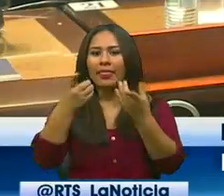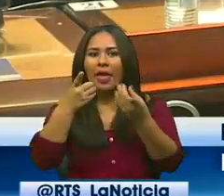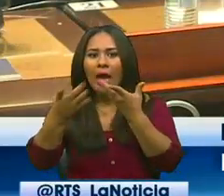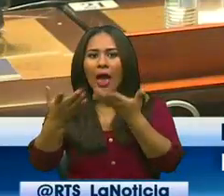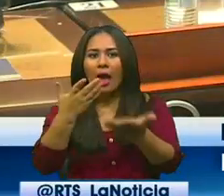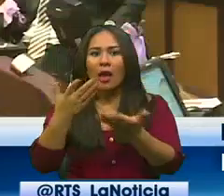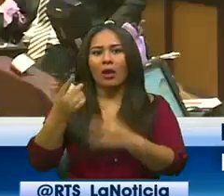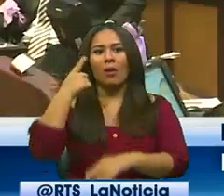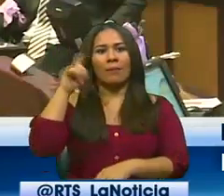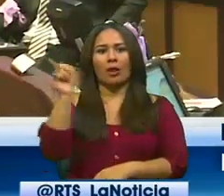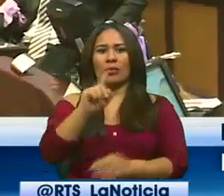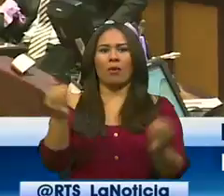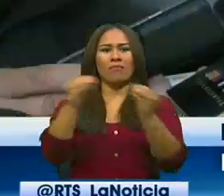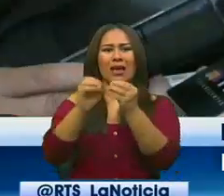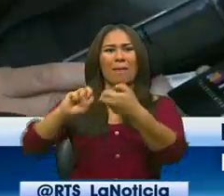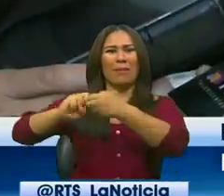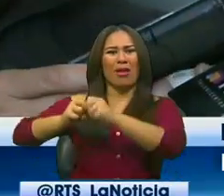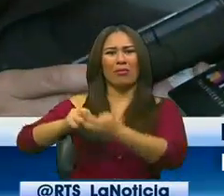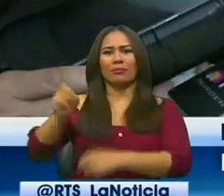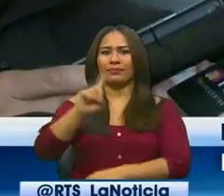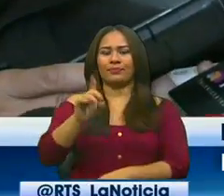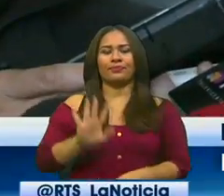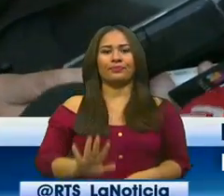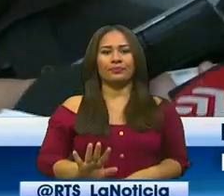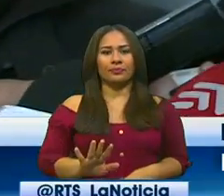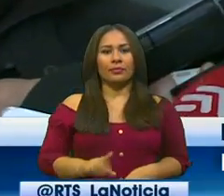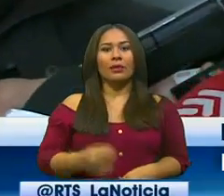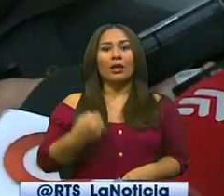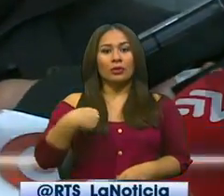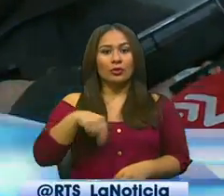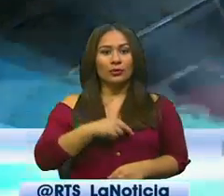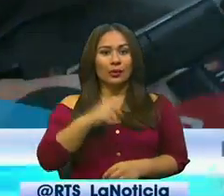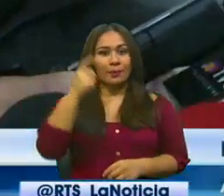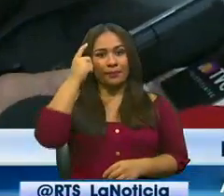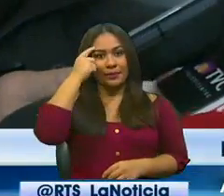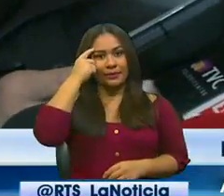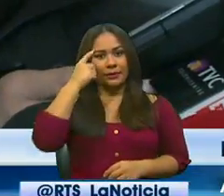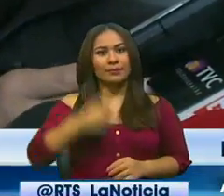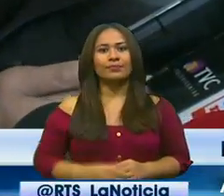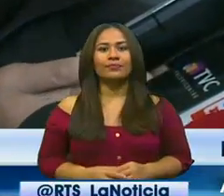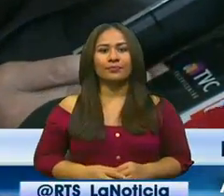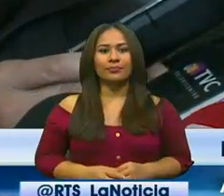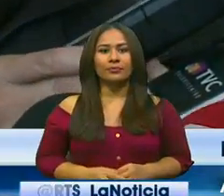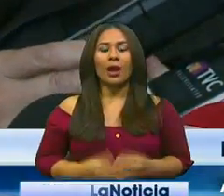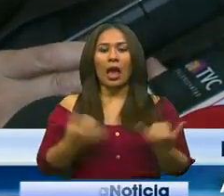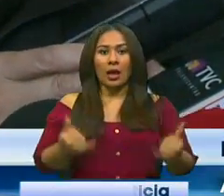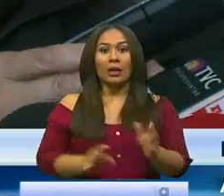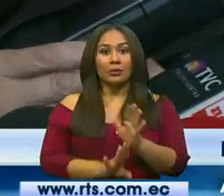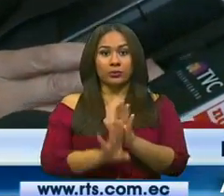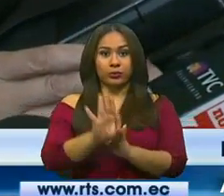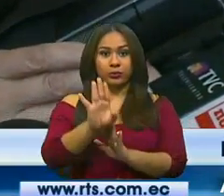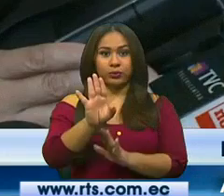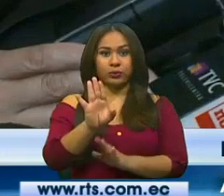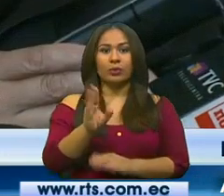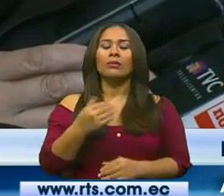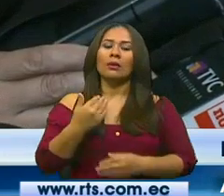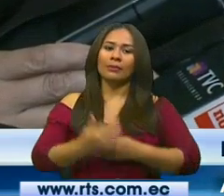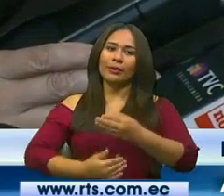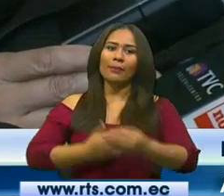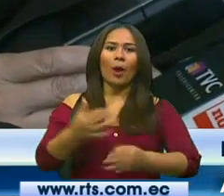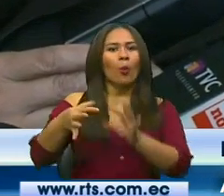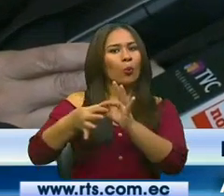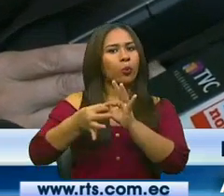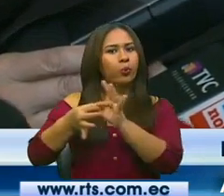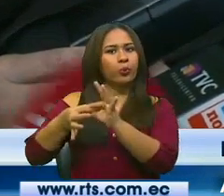directo para evitar mayores problemas. Evidente es también decir que este momento lo vamos a superar y la única forma de superarlo es con unidad y